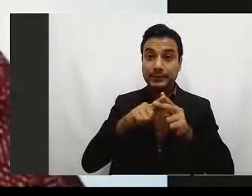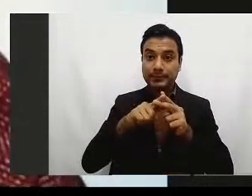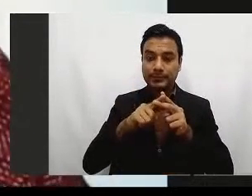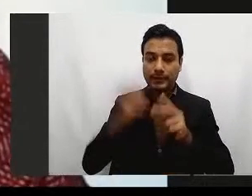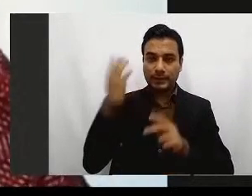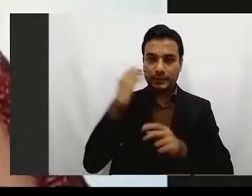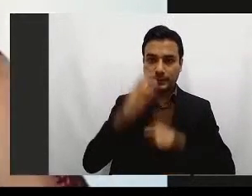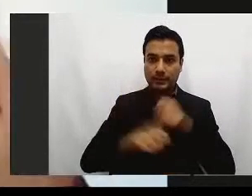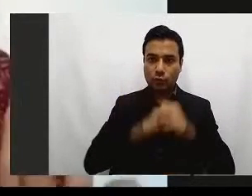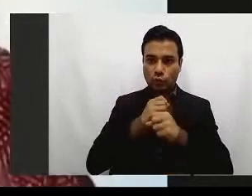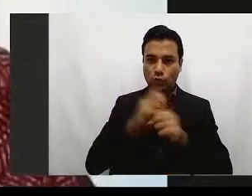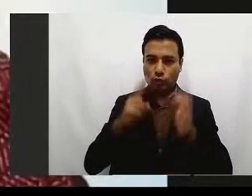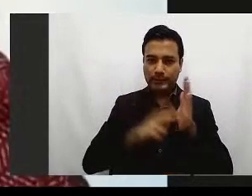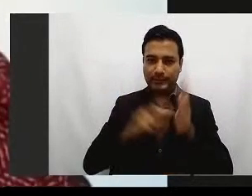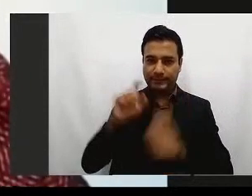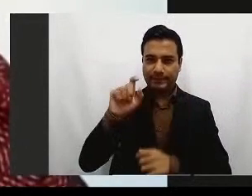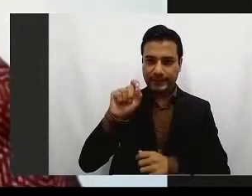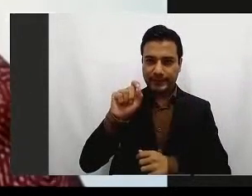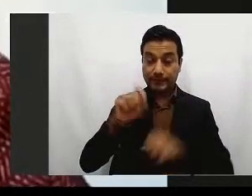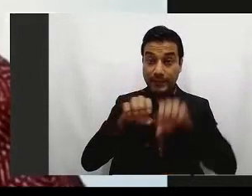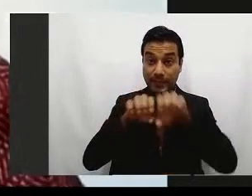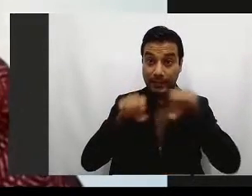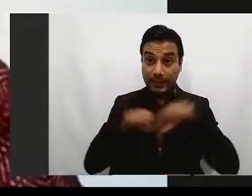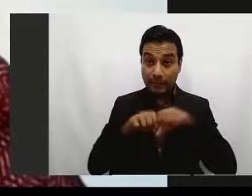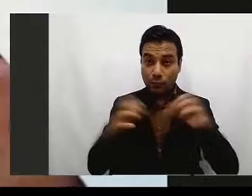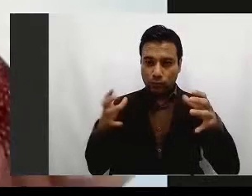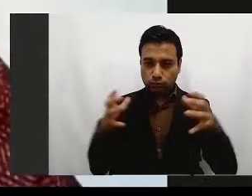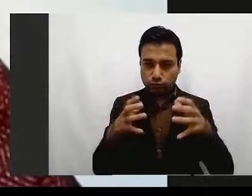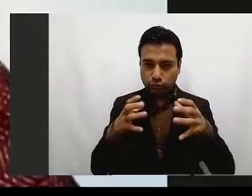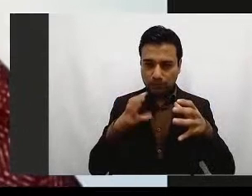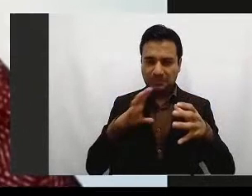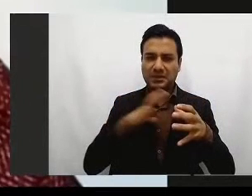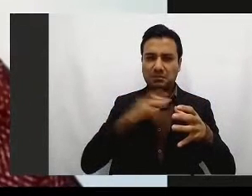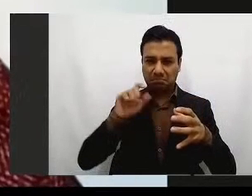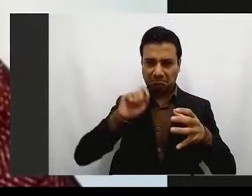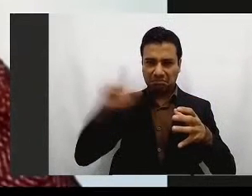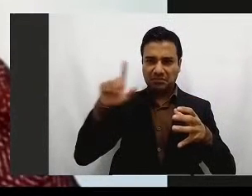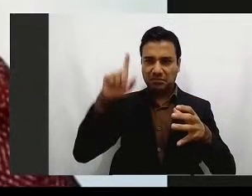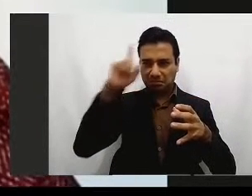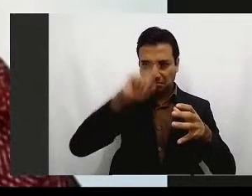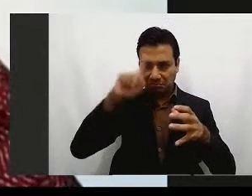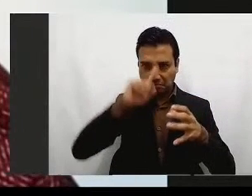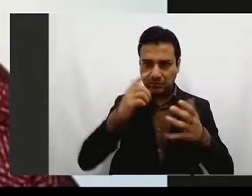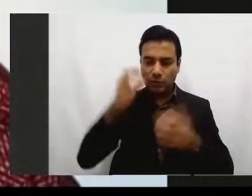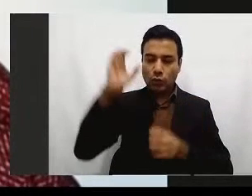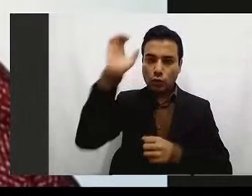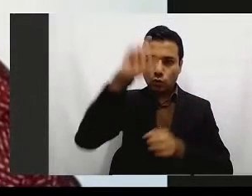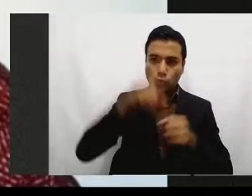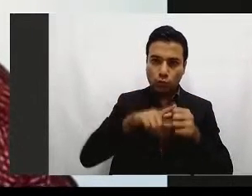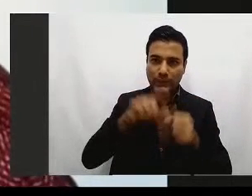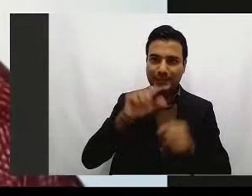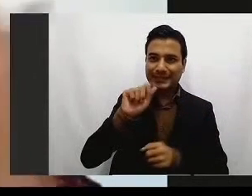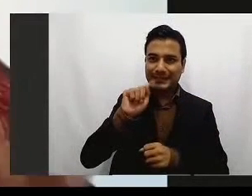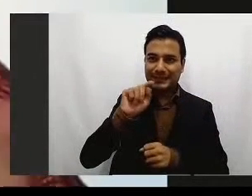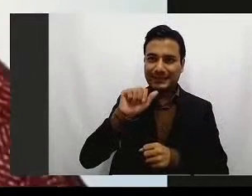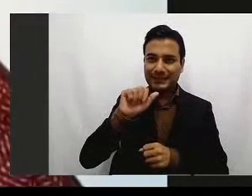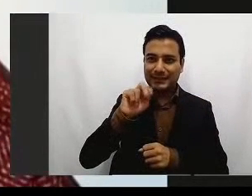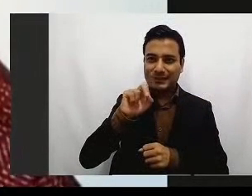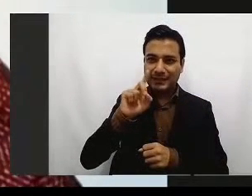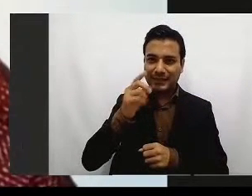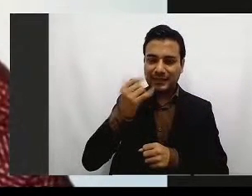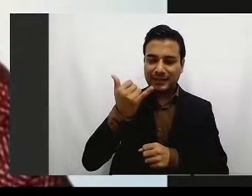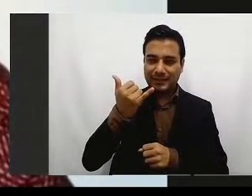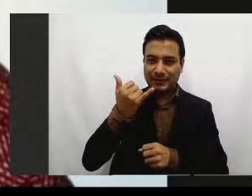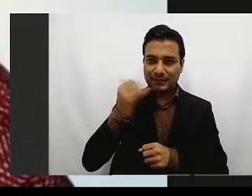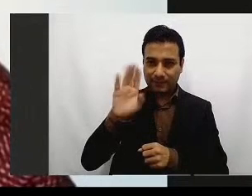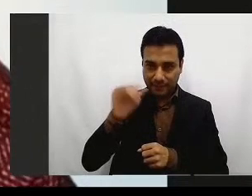pasado con un equipo enorme que incluye diversos aliados y consultores, ¿no? Entre ellos Ahora Cultura y Standby, representados aquí